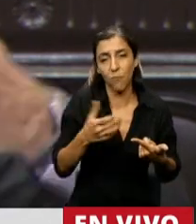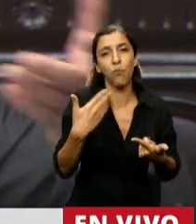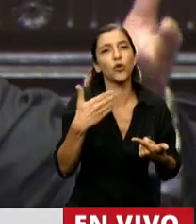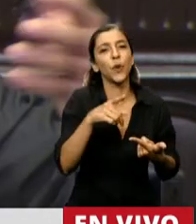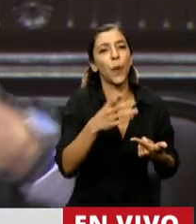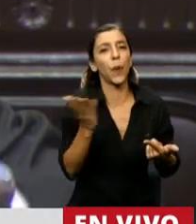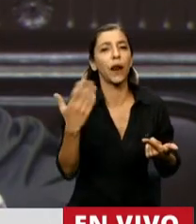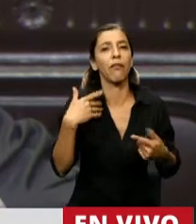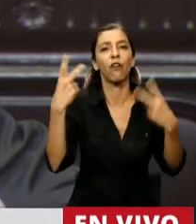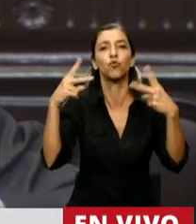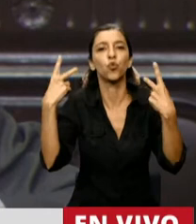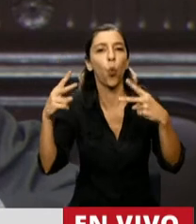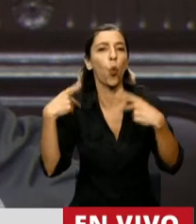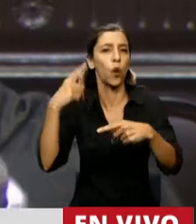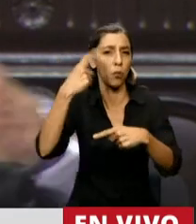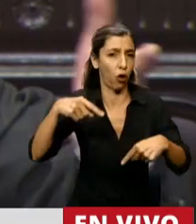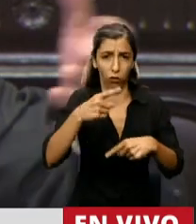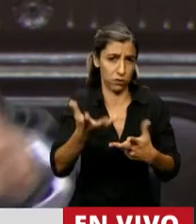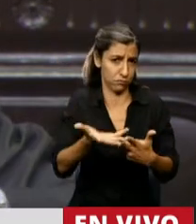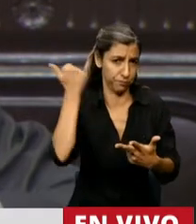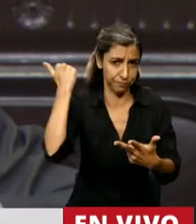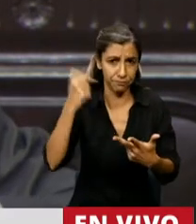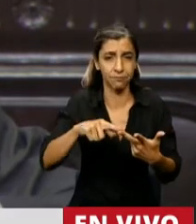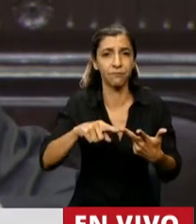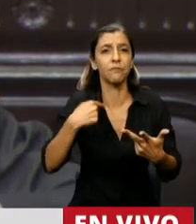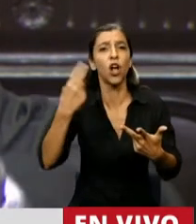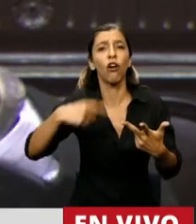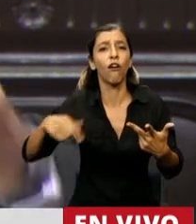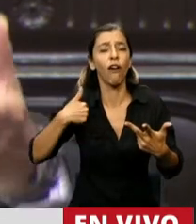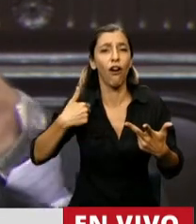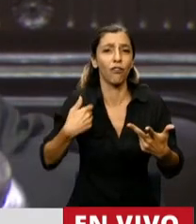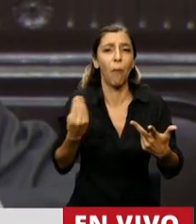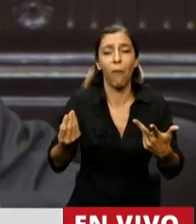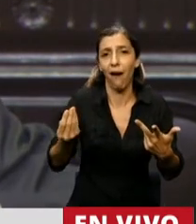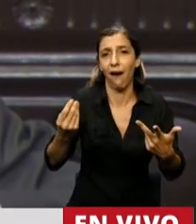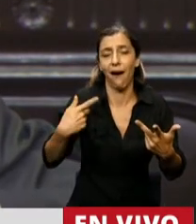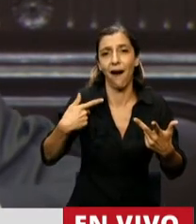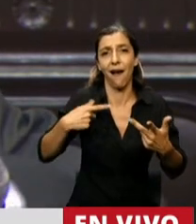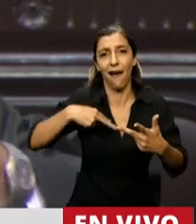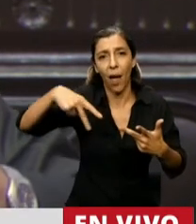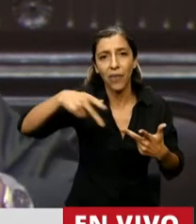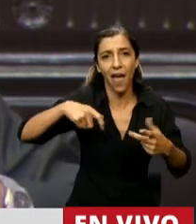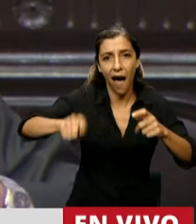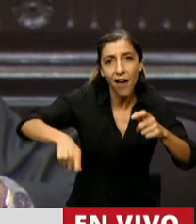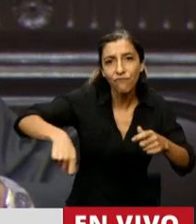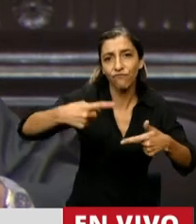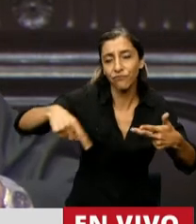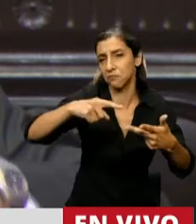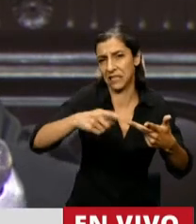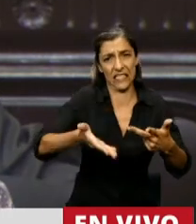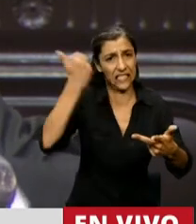a hacer el turismo social le sacaron la prótesis le sacaron la pensión a los discapacitados